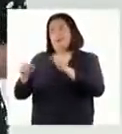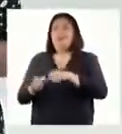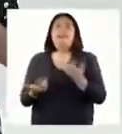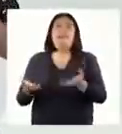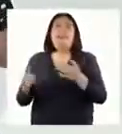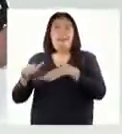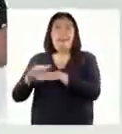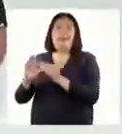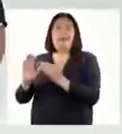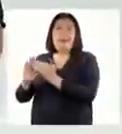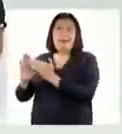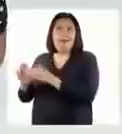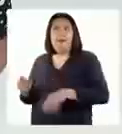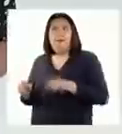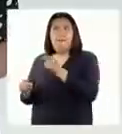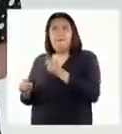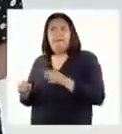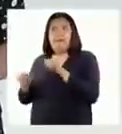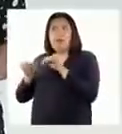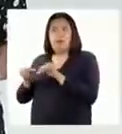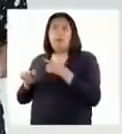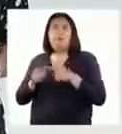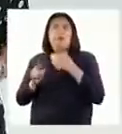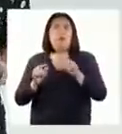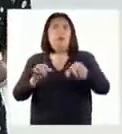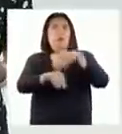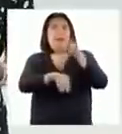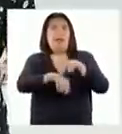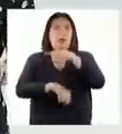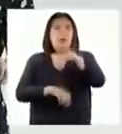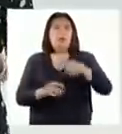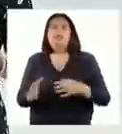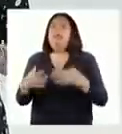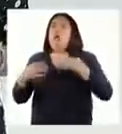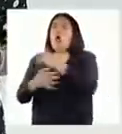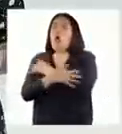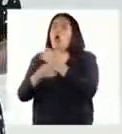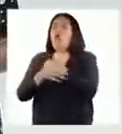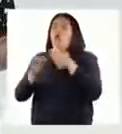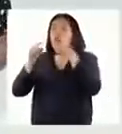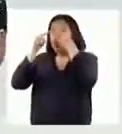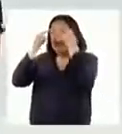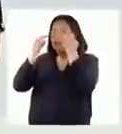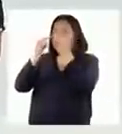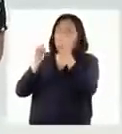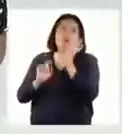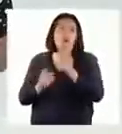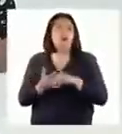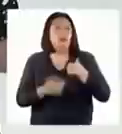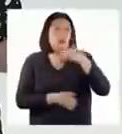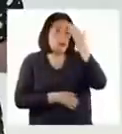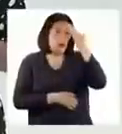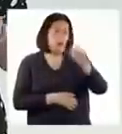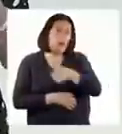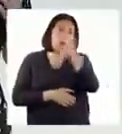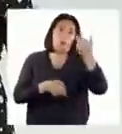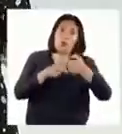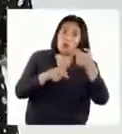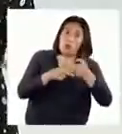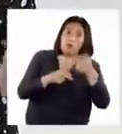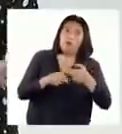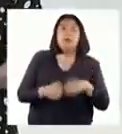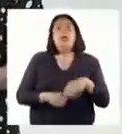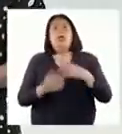los domésticos es el perro, pero de los silvestres es el oso de anteojos. Sé mucho sobre él, por ejemplo que tiene otros nombres como